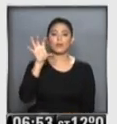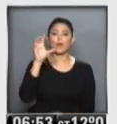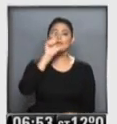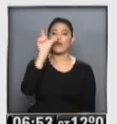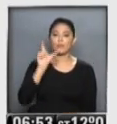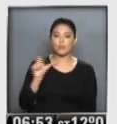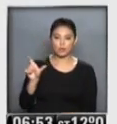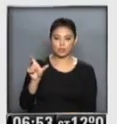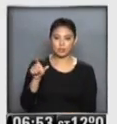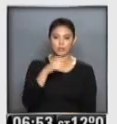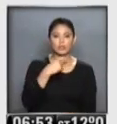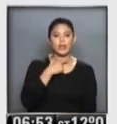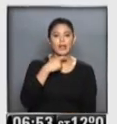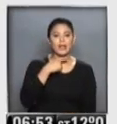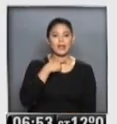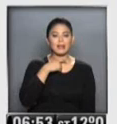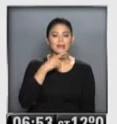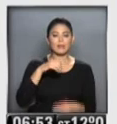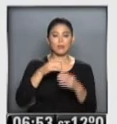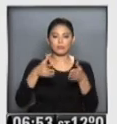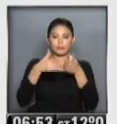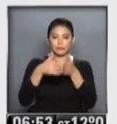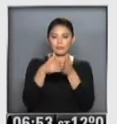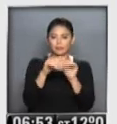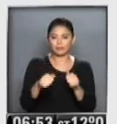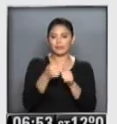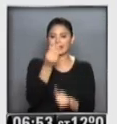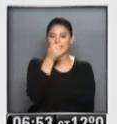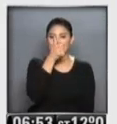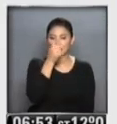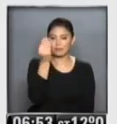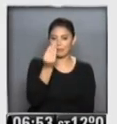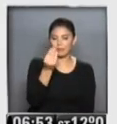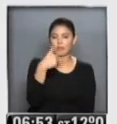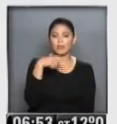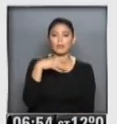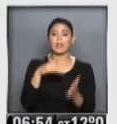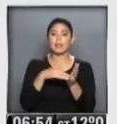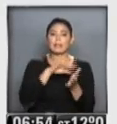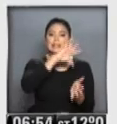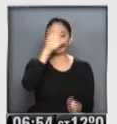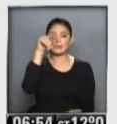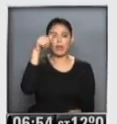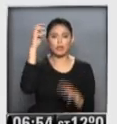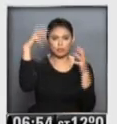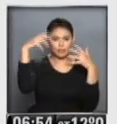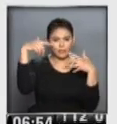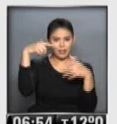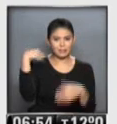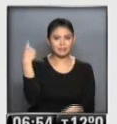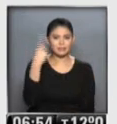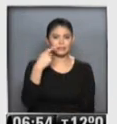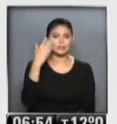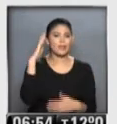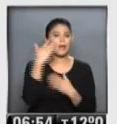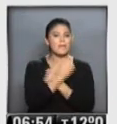Formosa. Queremos hacer una travesía en kayak el finde y dependemos del clima. Va a llover, abrazos desde el norte de la